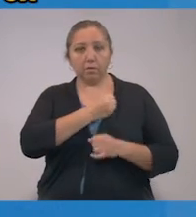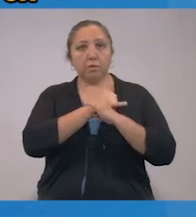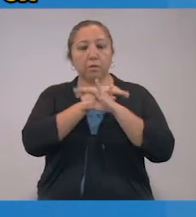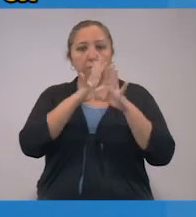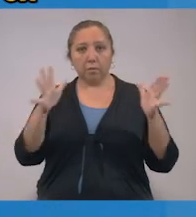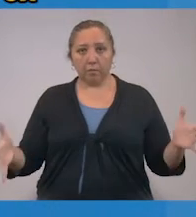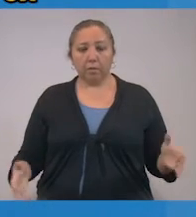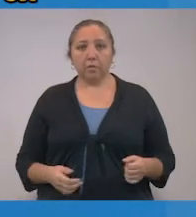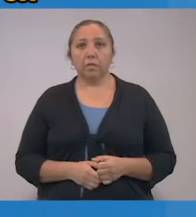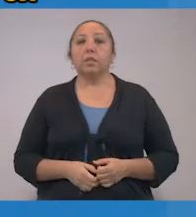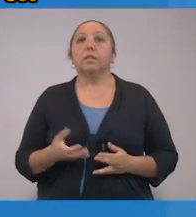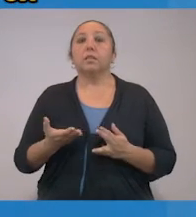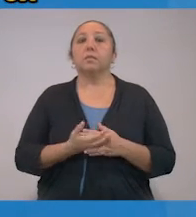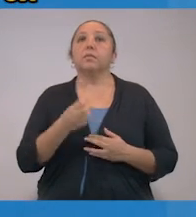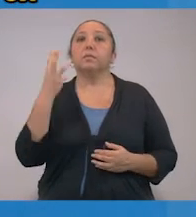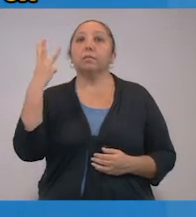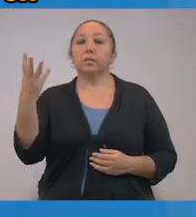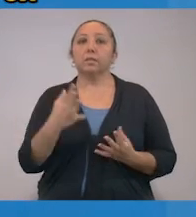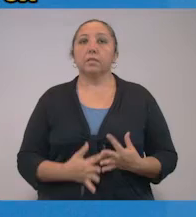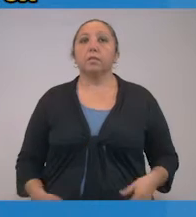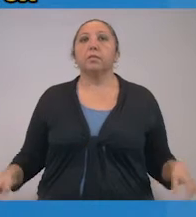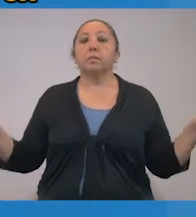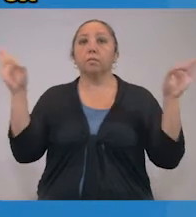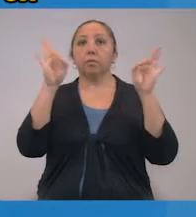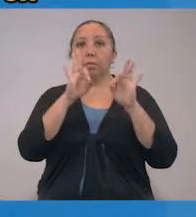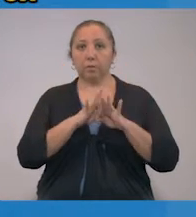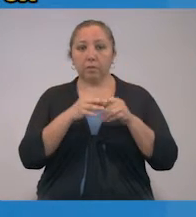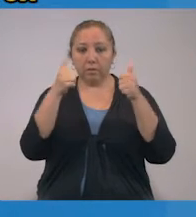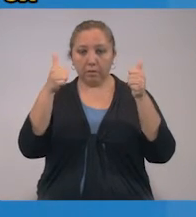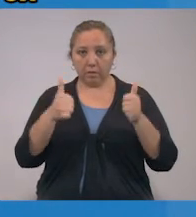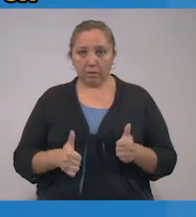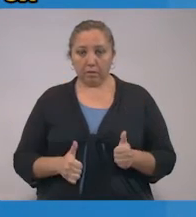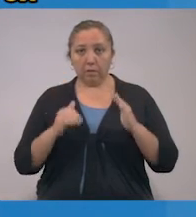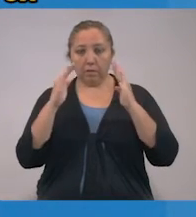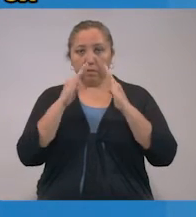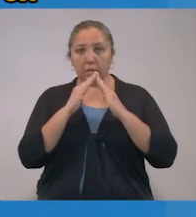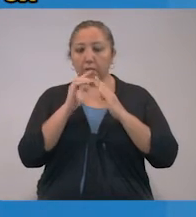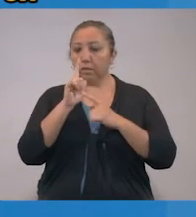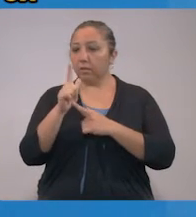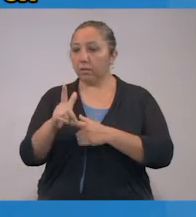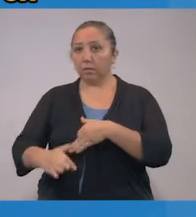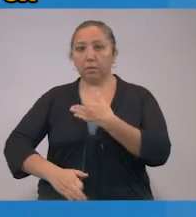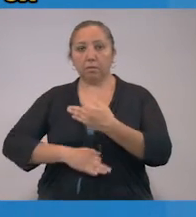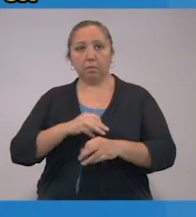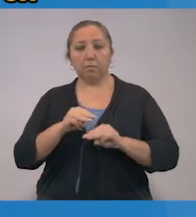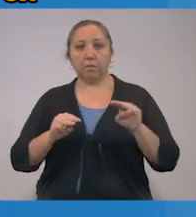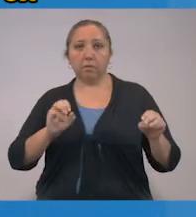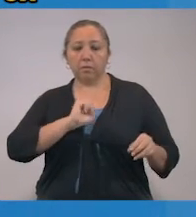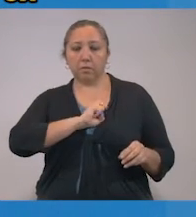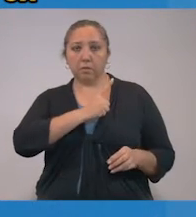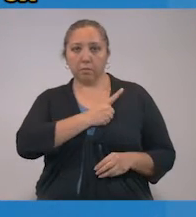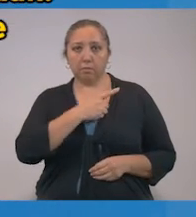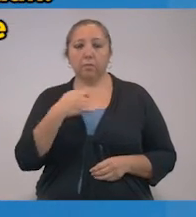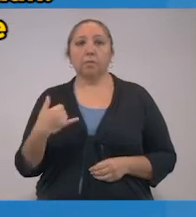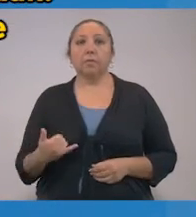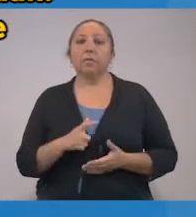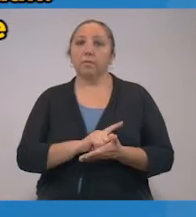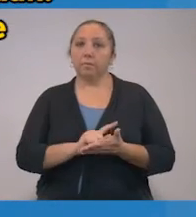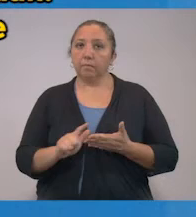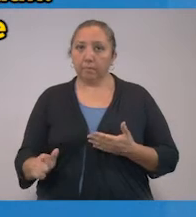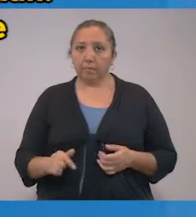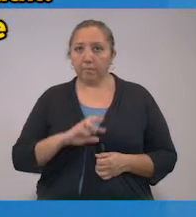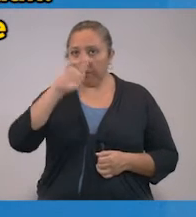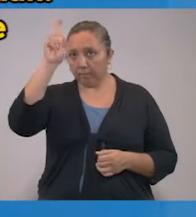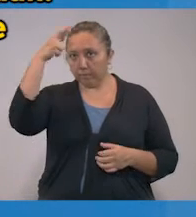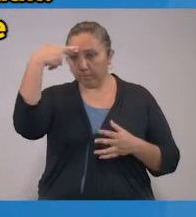informados. En esta fase 3 es más importante que nunca quedarnos en casa y seguir al pie las medidas de salud e higiene.